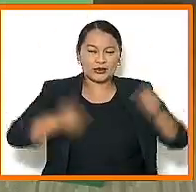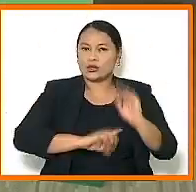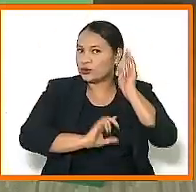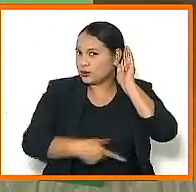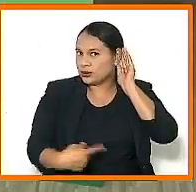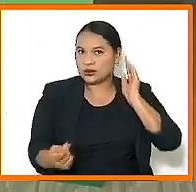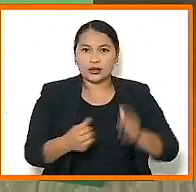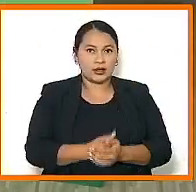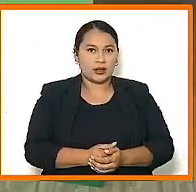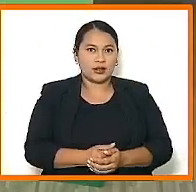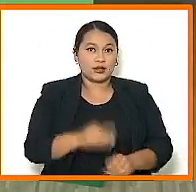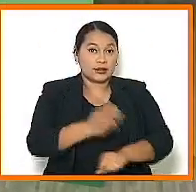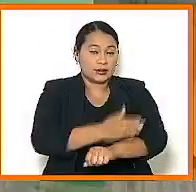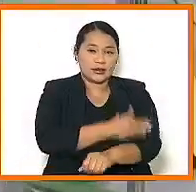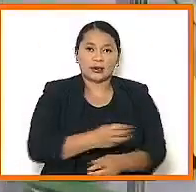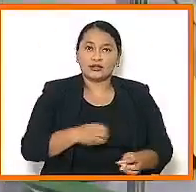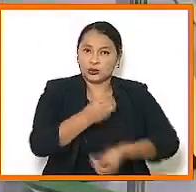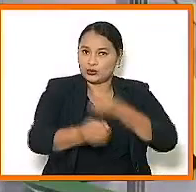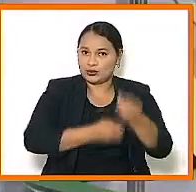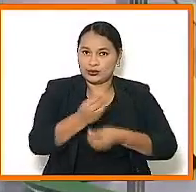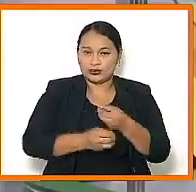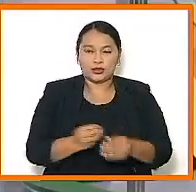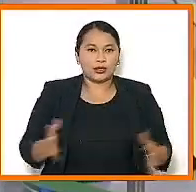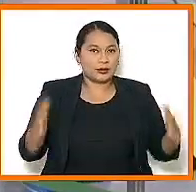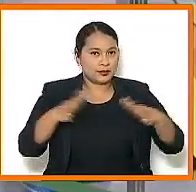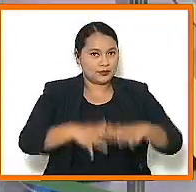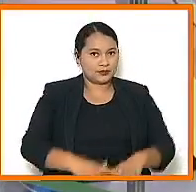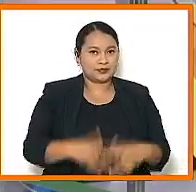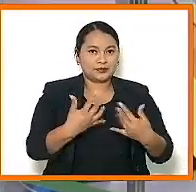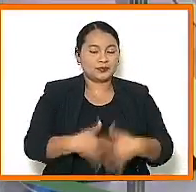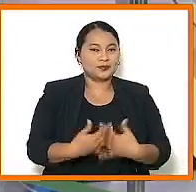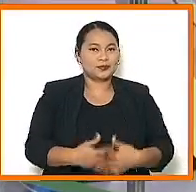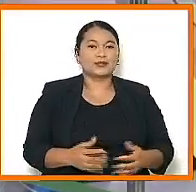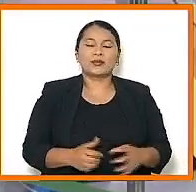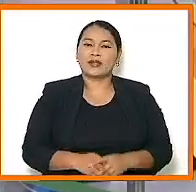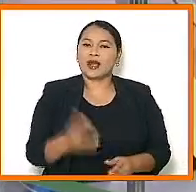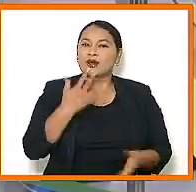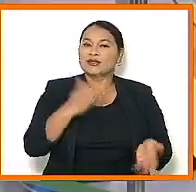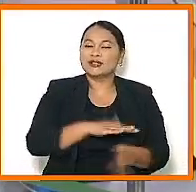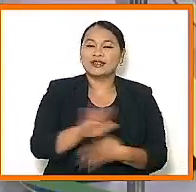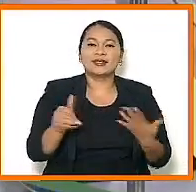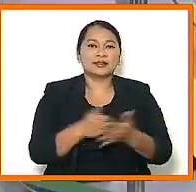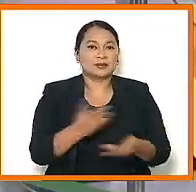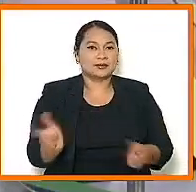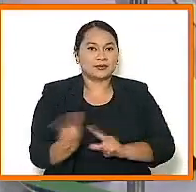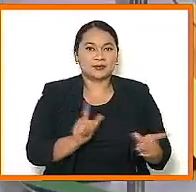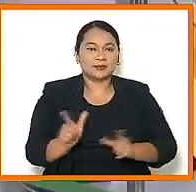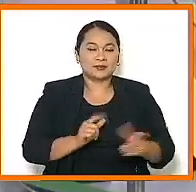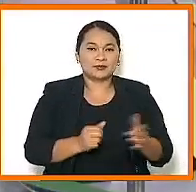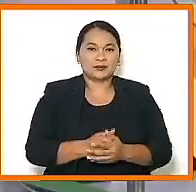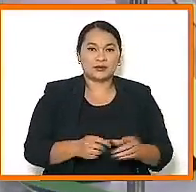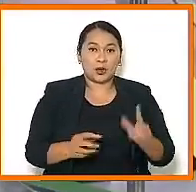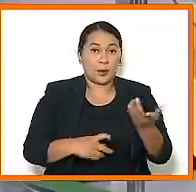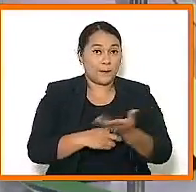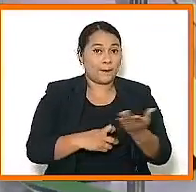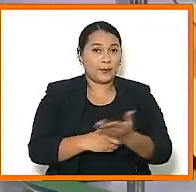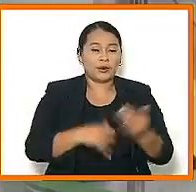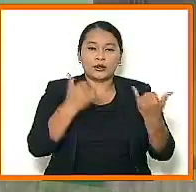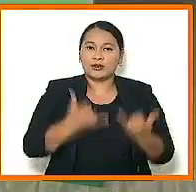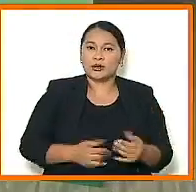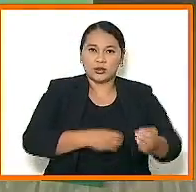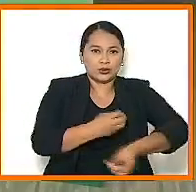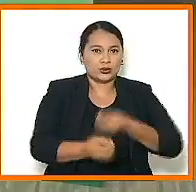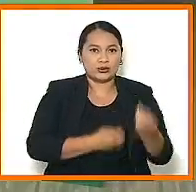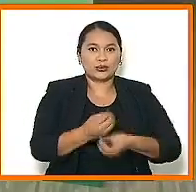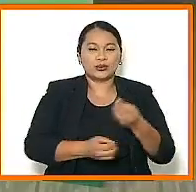Diaria. Pero antes debemos incorporar nuestras esferas al juego. Te deseo mucha suerte, espero tengas tu boleto en mano, querido jugador. Y ahora que nuestras